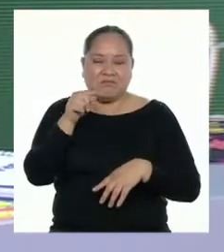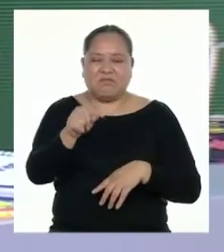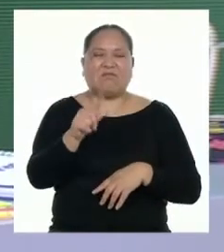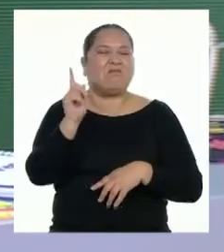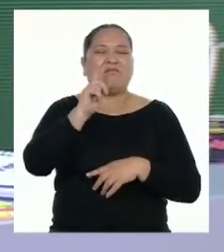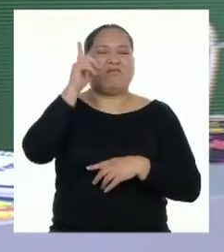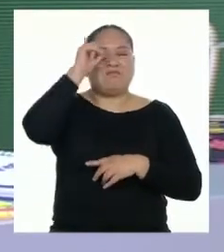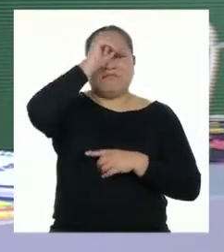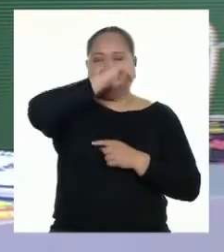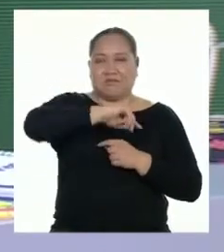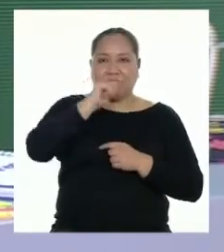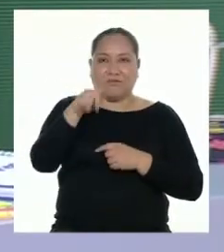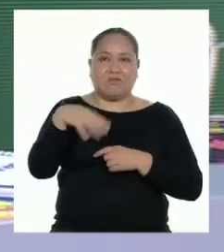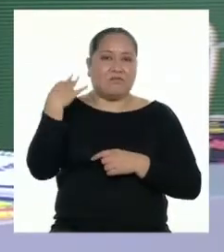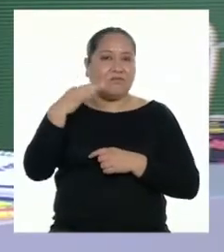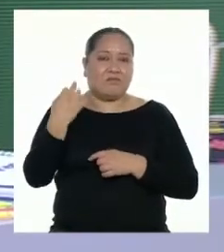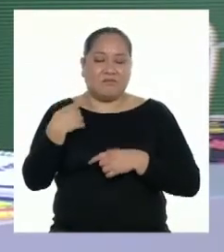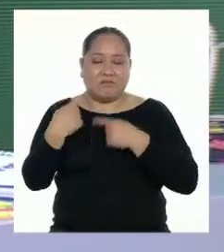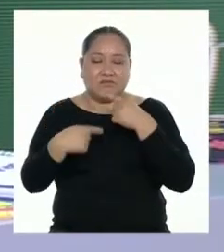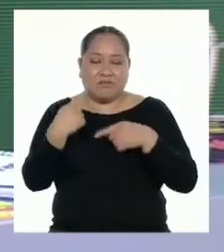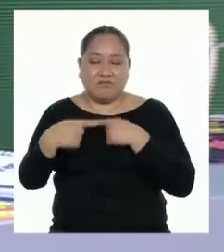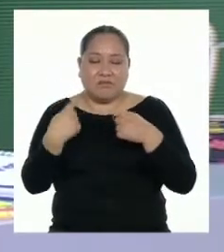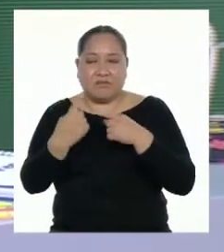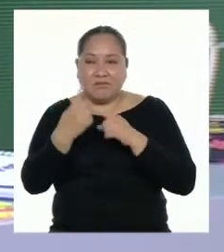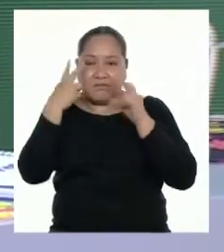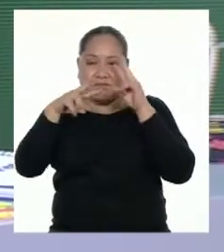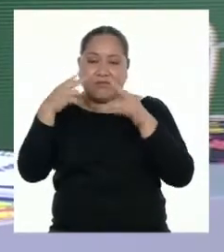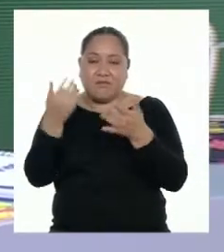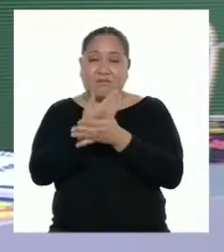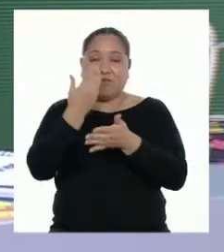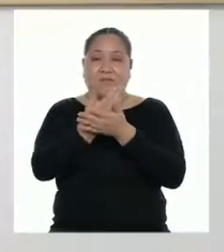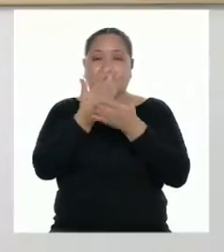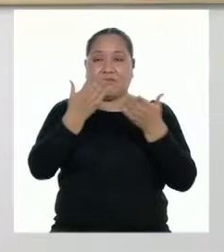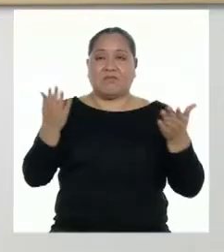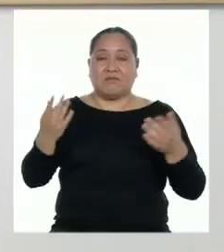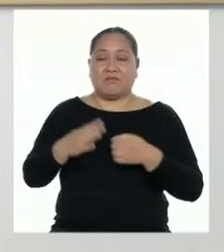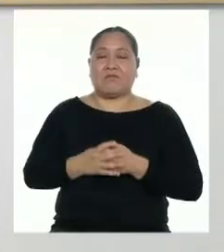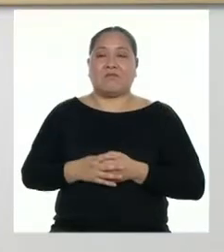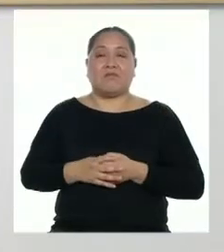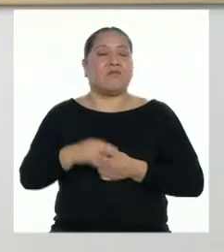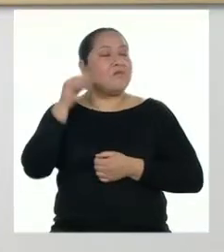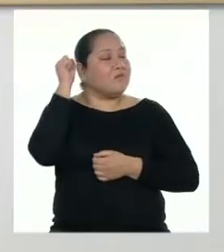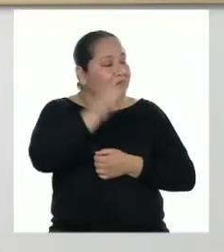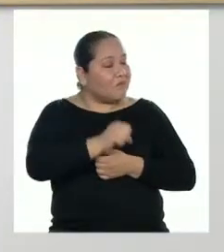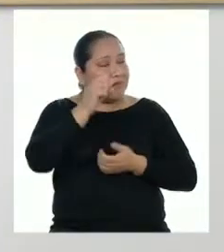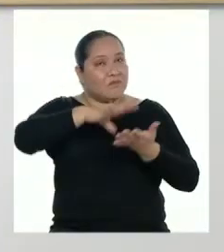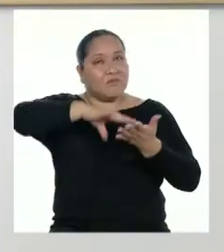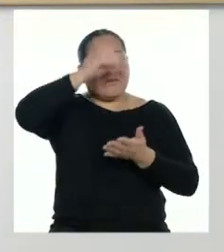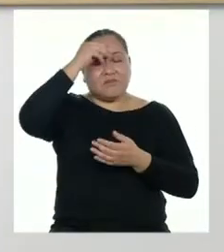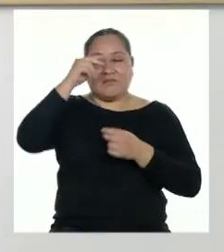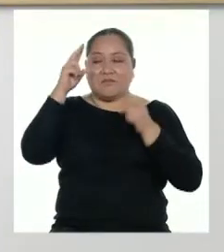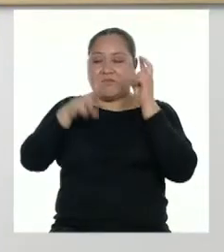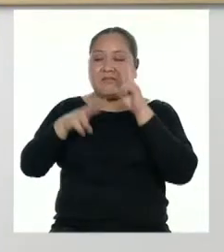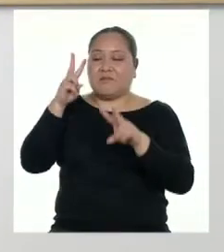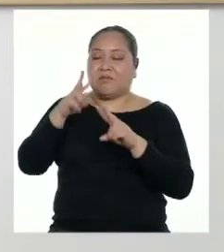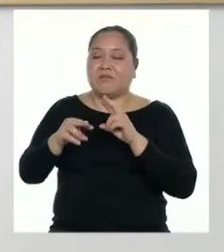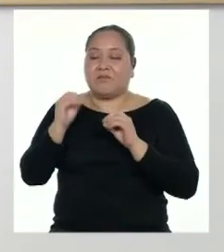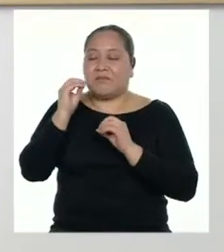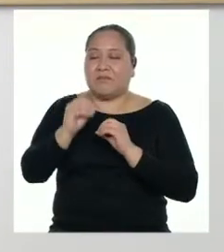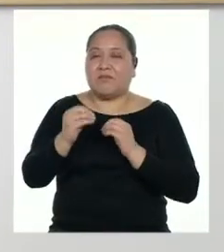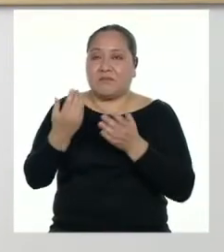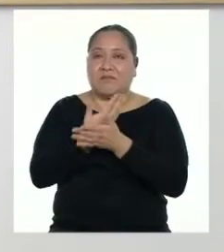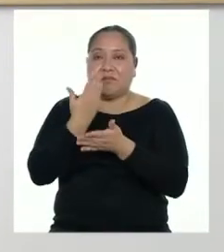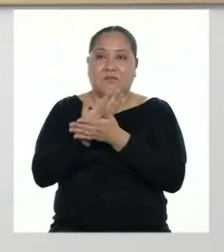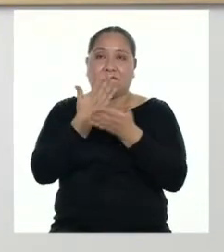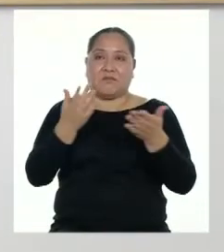complicado. Constantemente nos enfrentamos a nuevos retos, nuevos desafíos. El aprendizaje nos enfrenta a nuevos retos